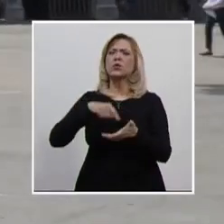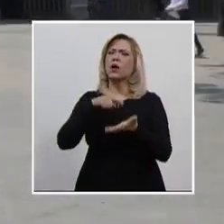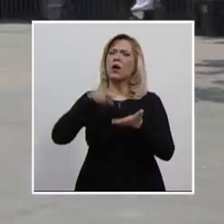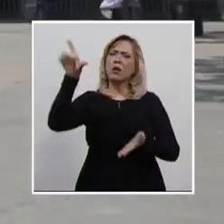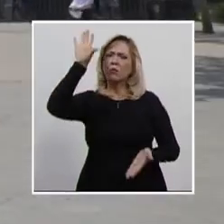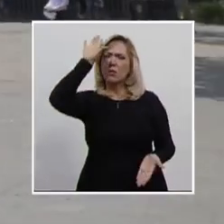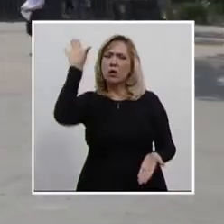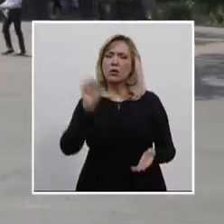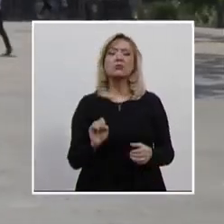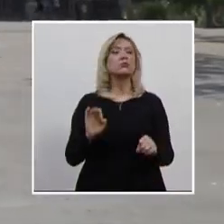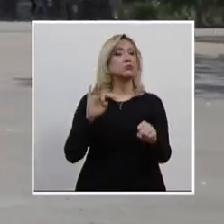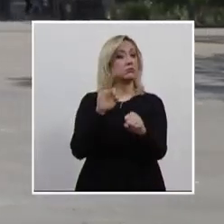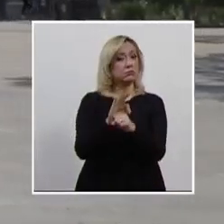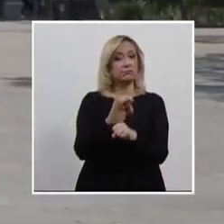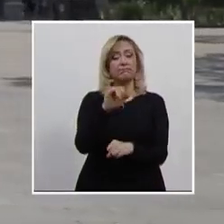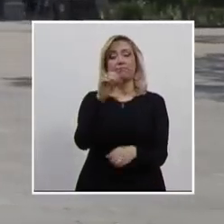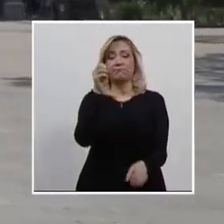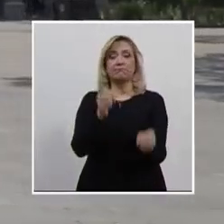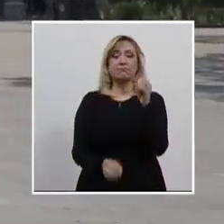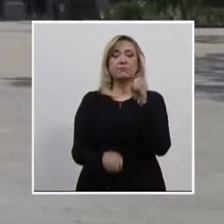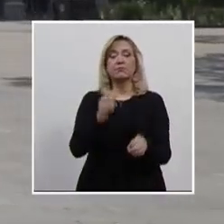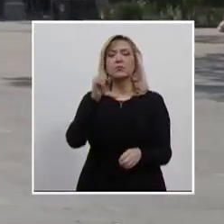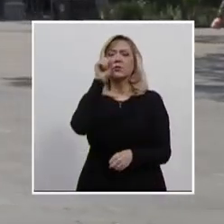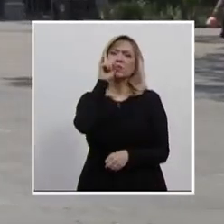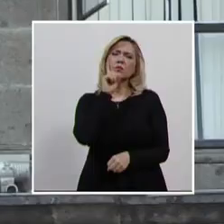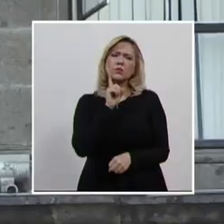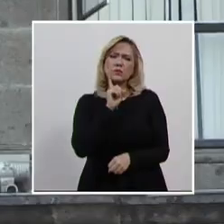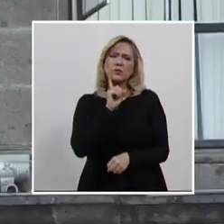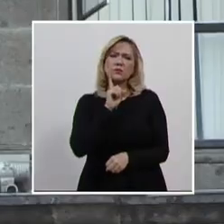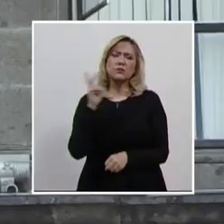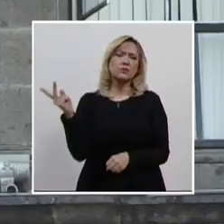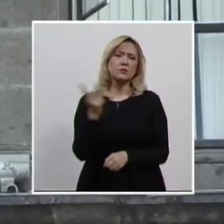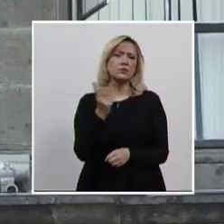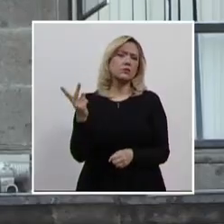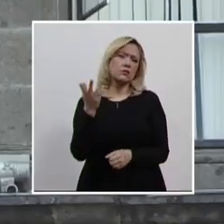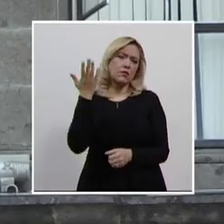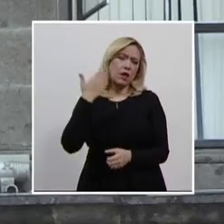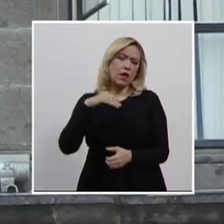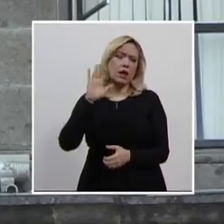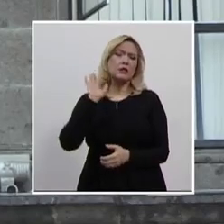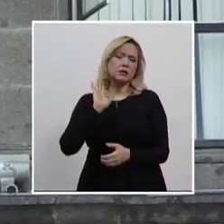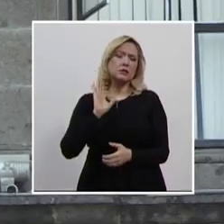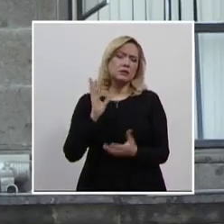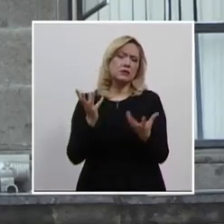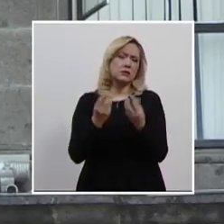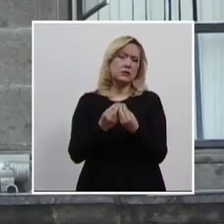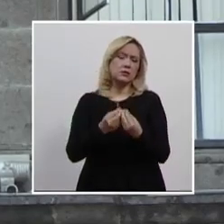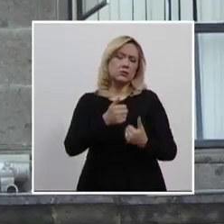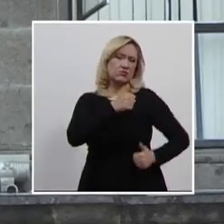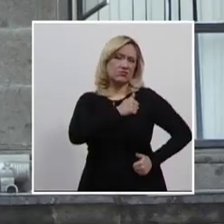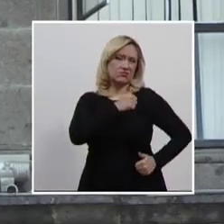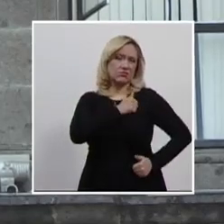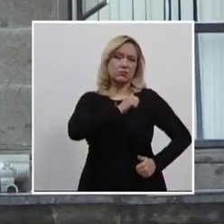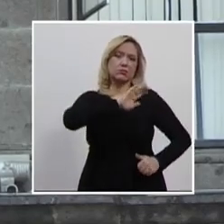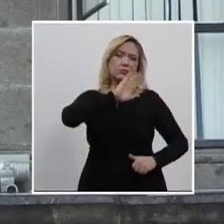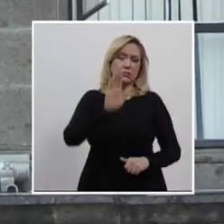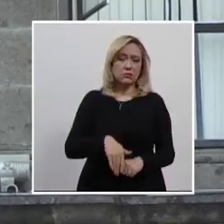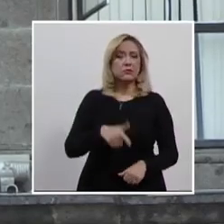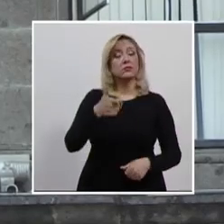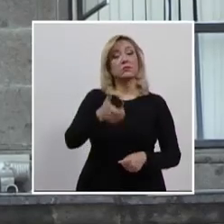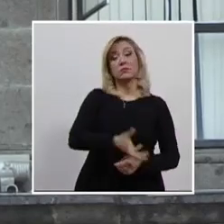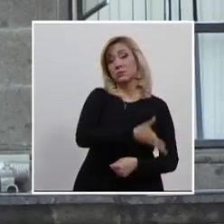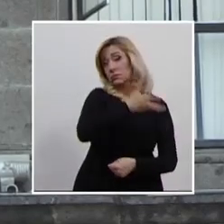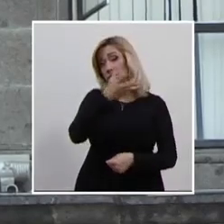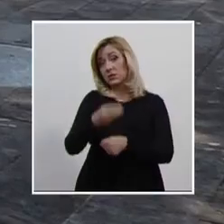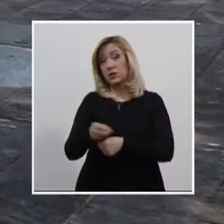concedió la protección de la justicia federal a una mujer pareja de un militar fallecido. para que se le restituyera el pago de la